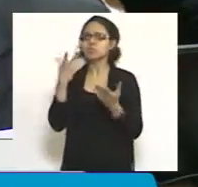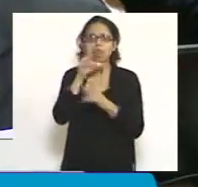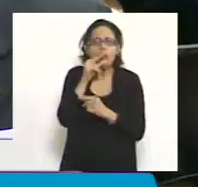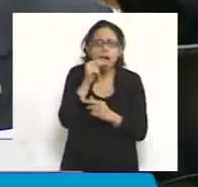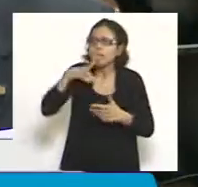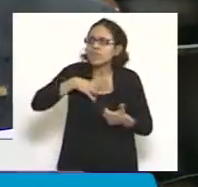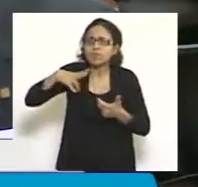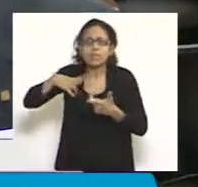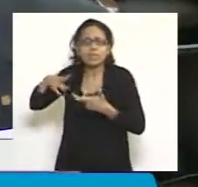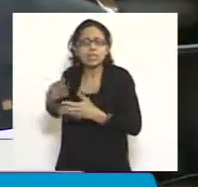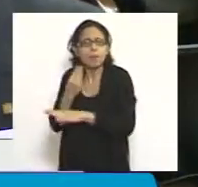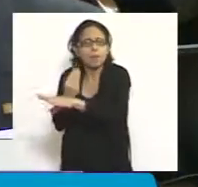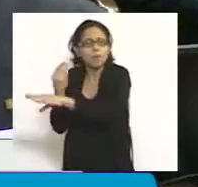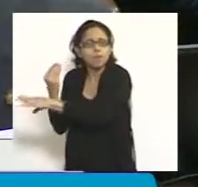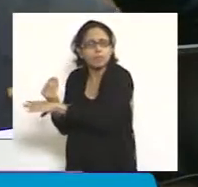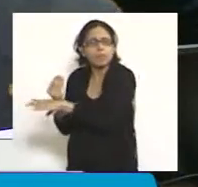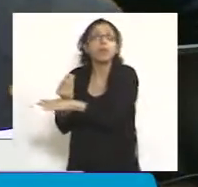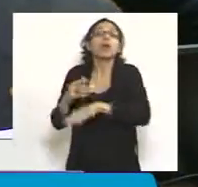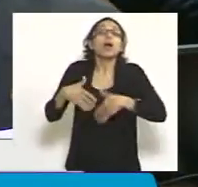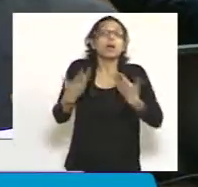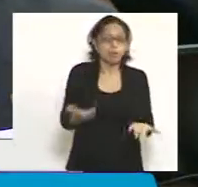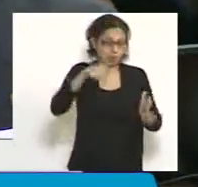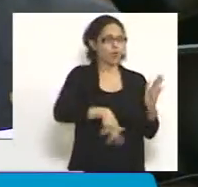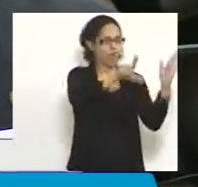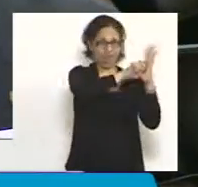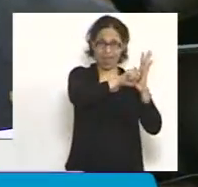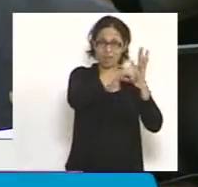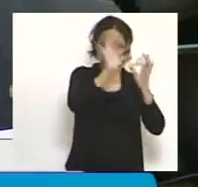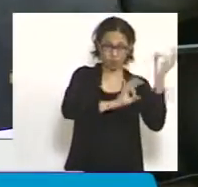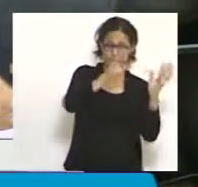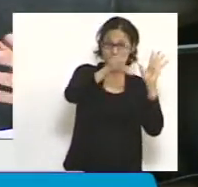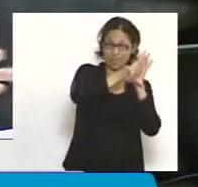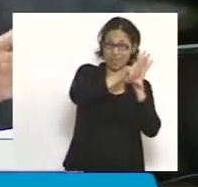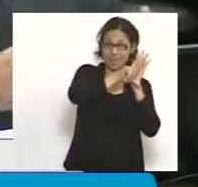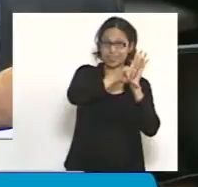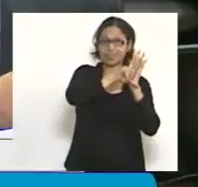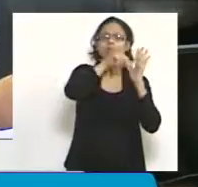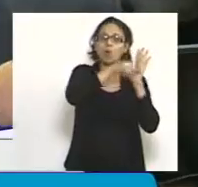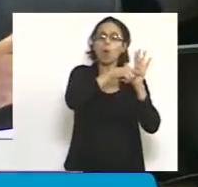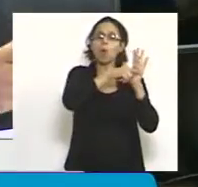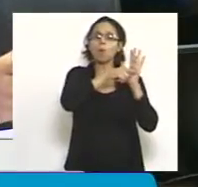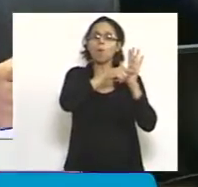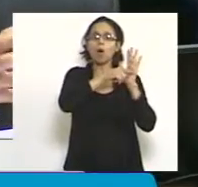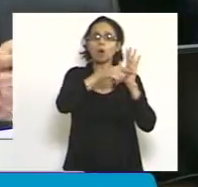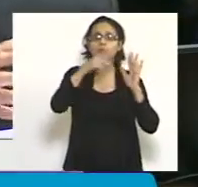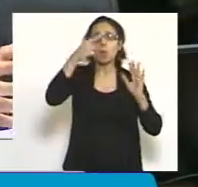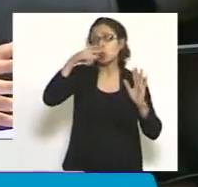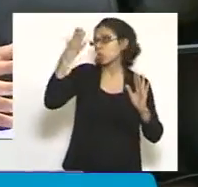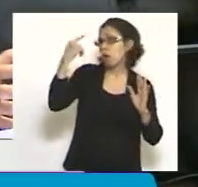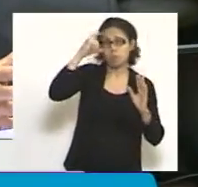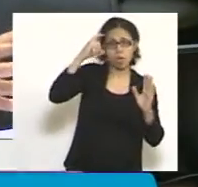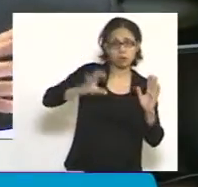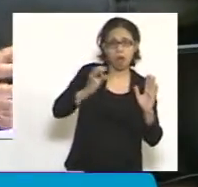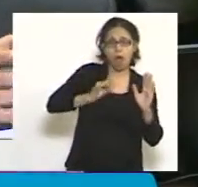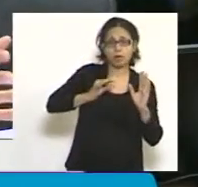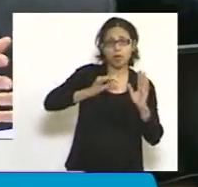cual van a tener la posibilidad con esta ley, ni más ni menos, no solamente de haber designado durante los últimos 10 años